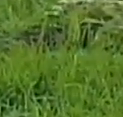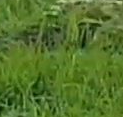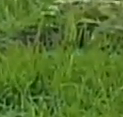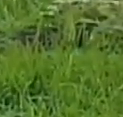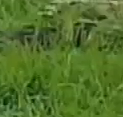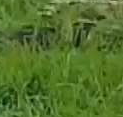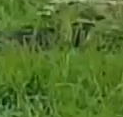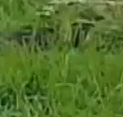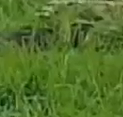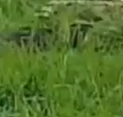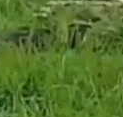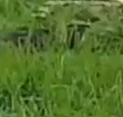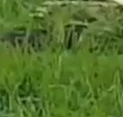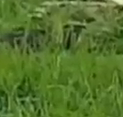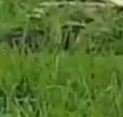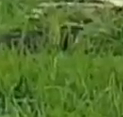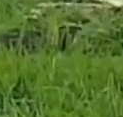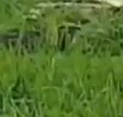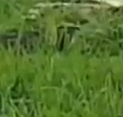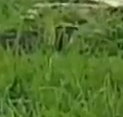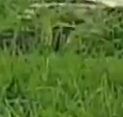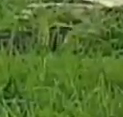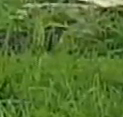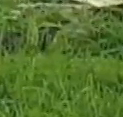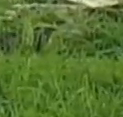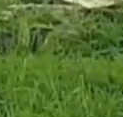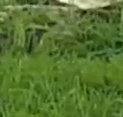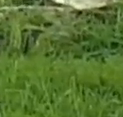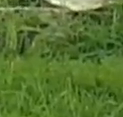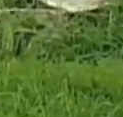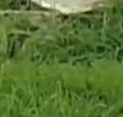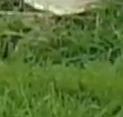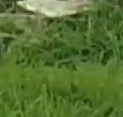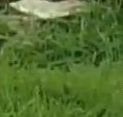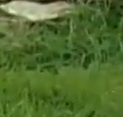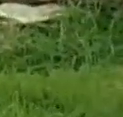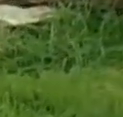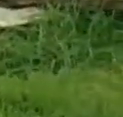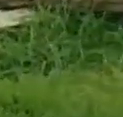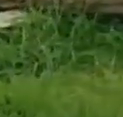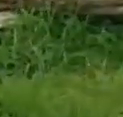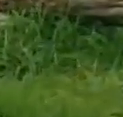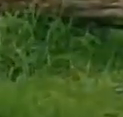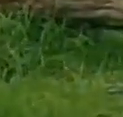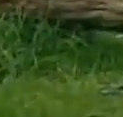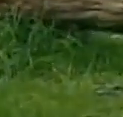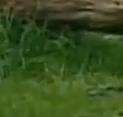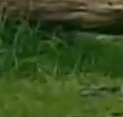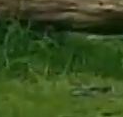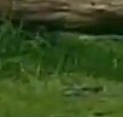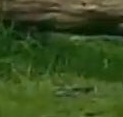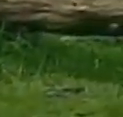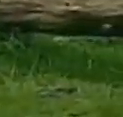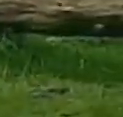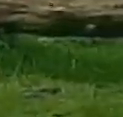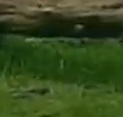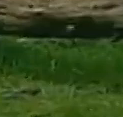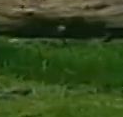comités locales de abastecimiento y producción, y es así como se van conformando entonces todo este tejido social productivo del